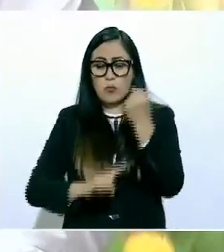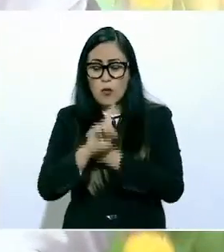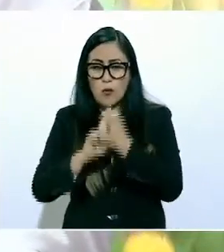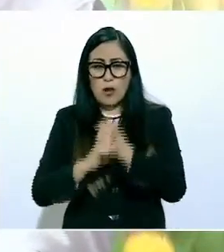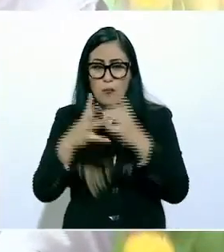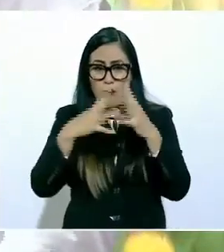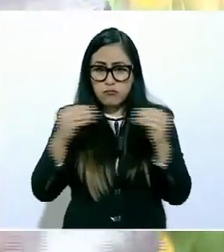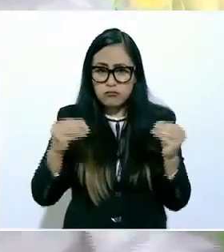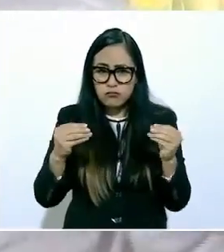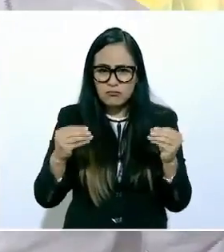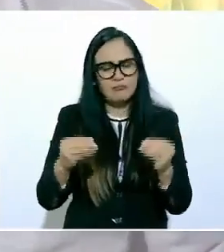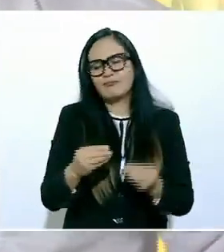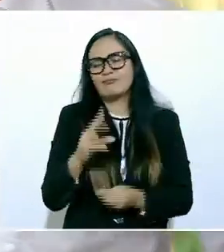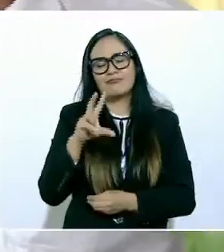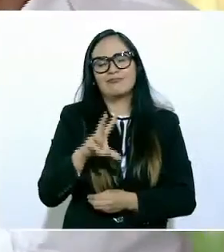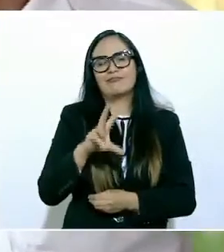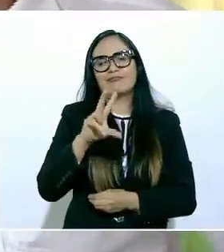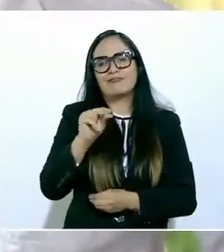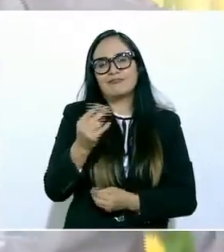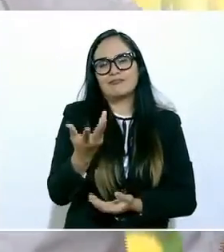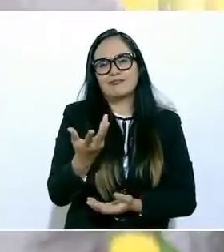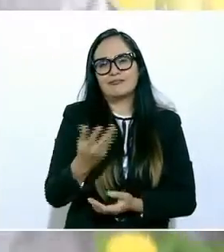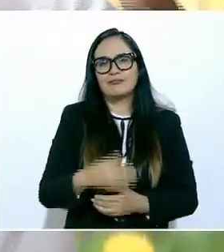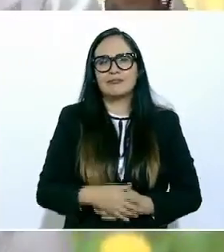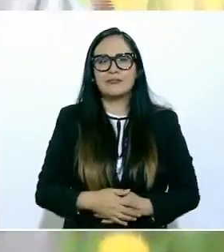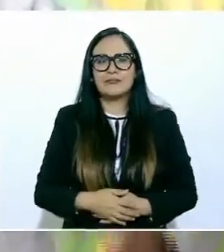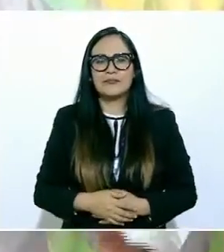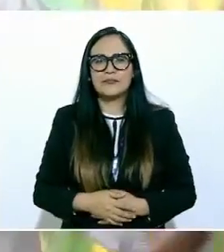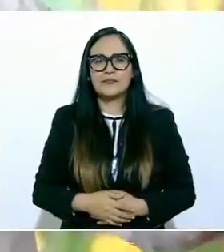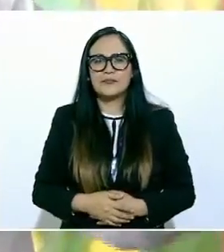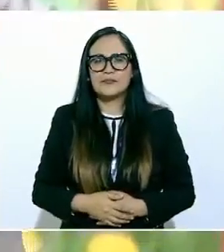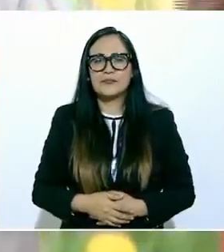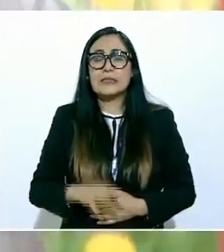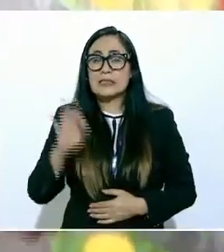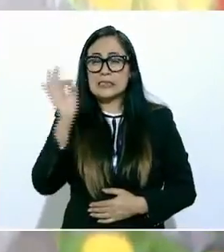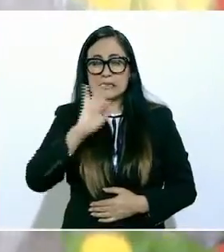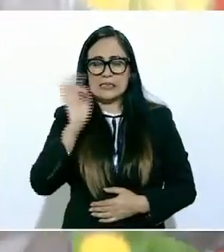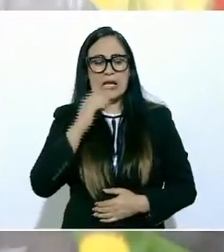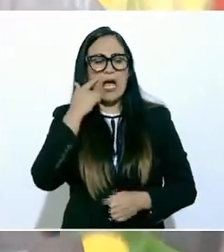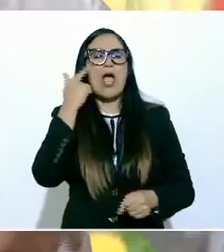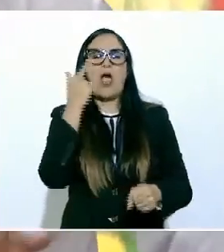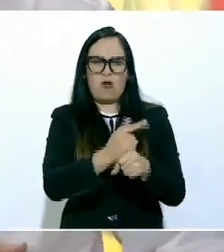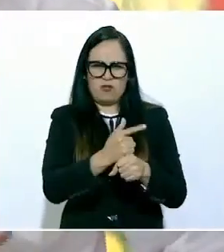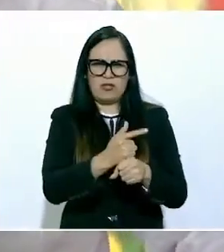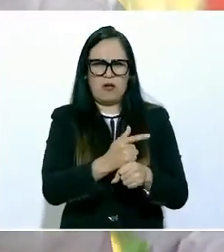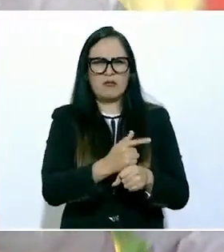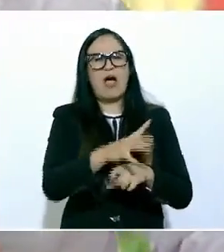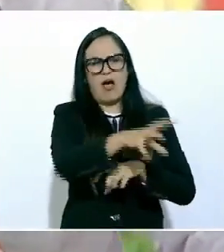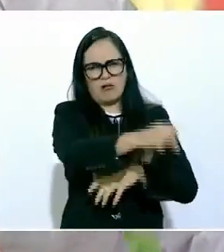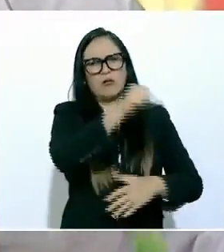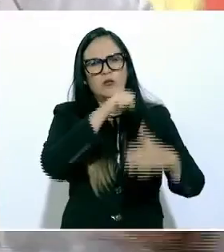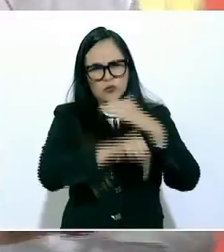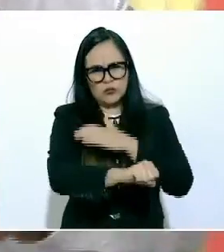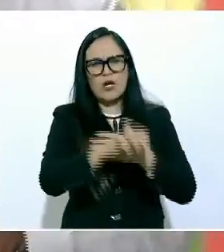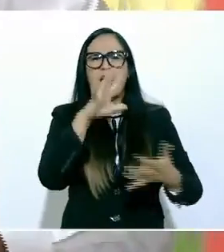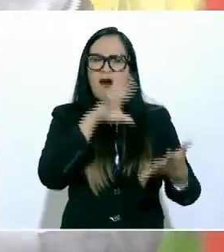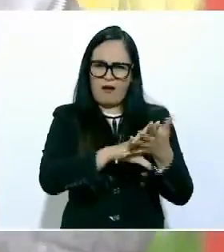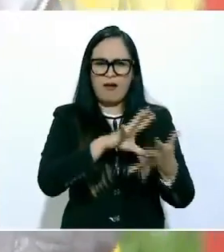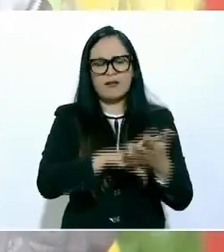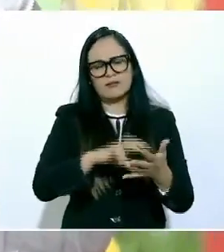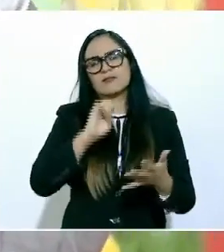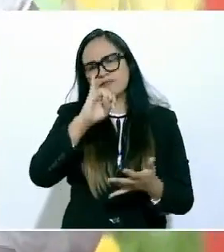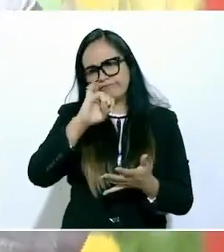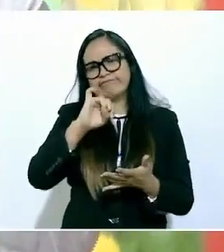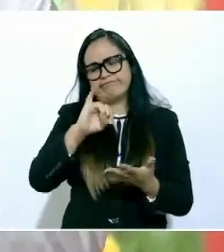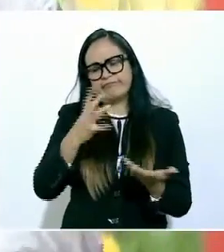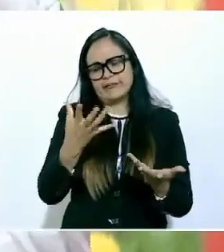No, claro que si los encontramos, los detenemos, pero el propósito